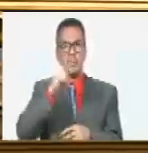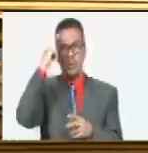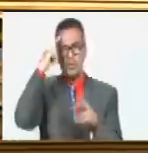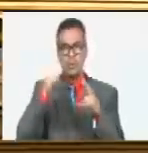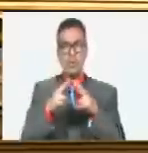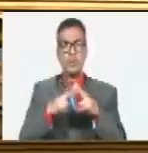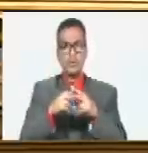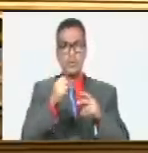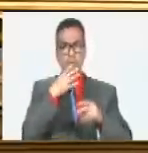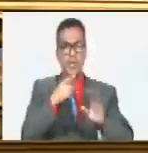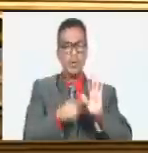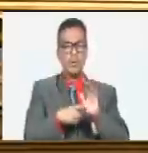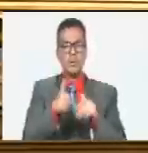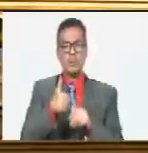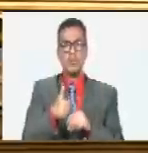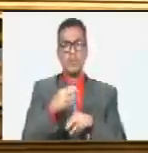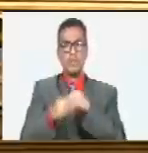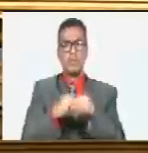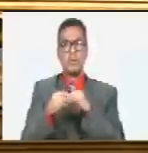dicen.